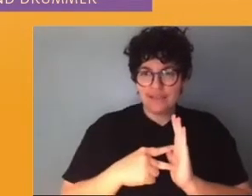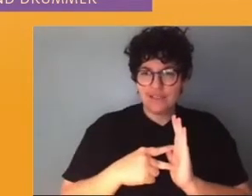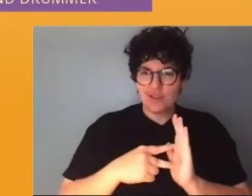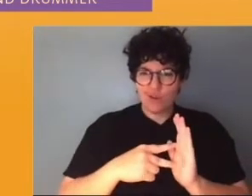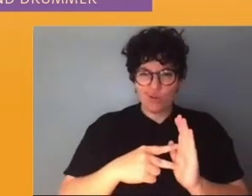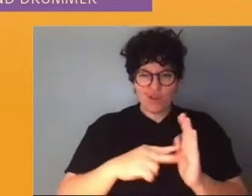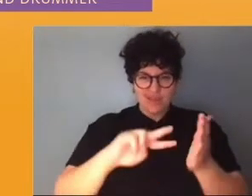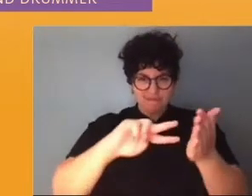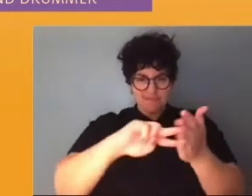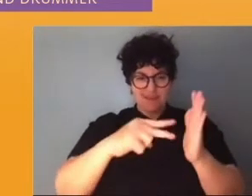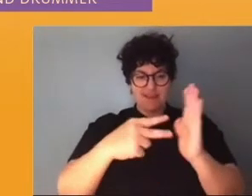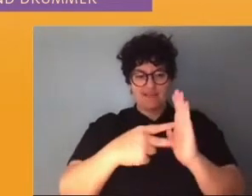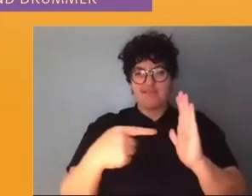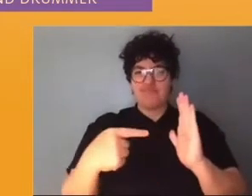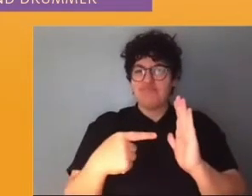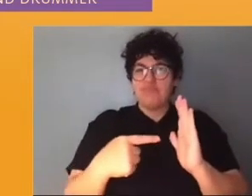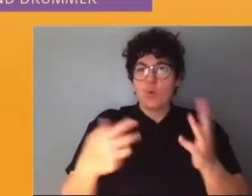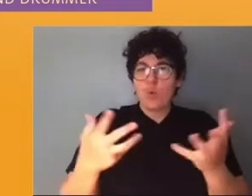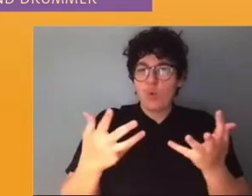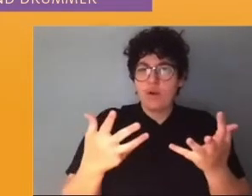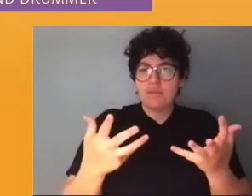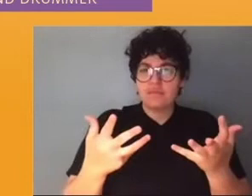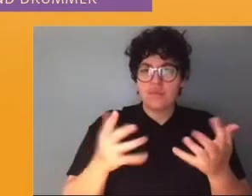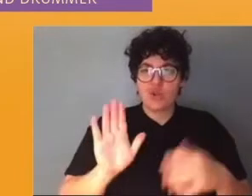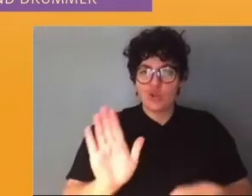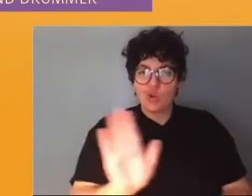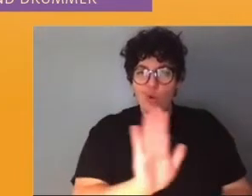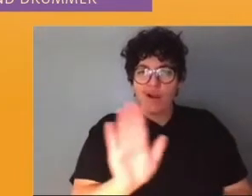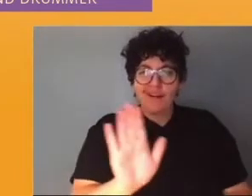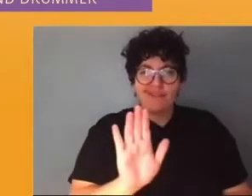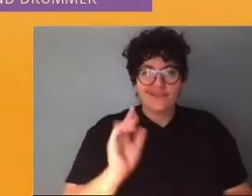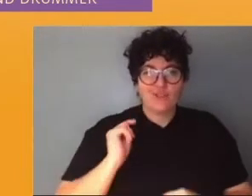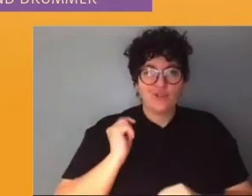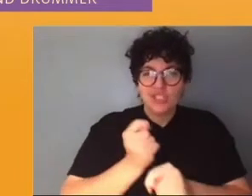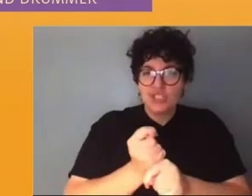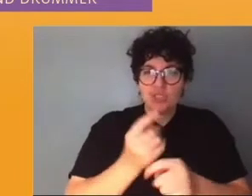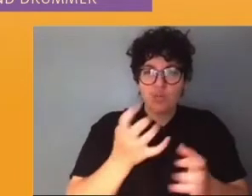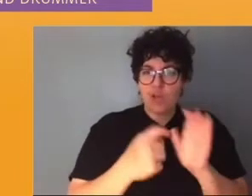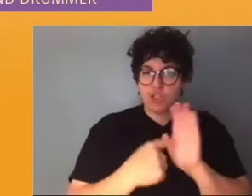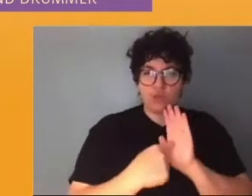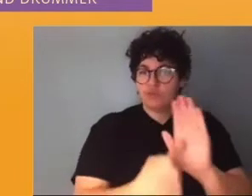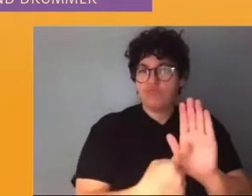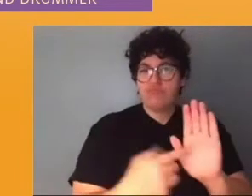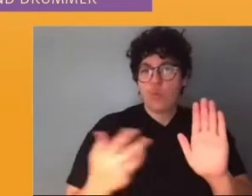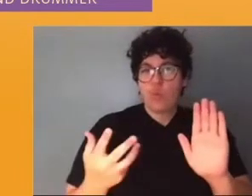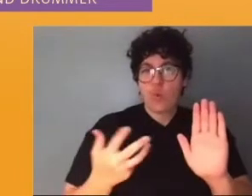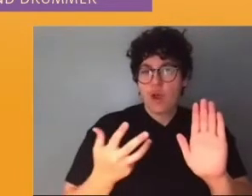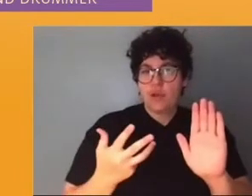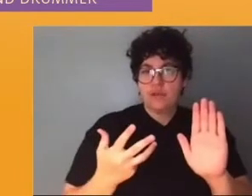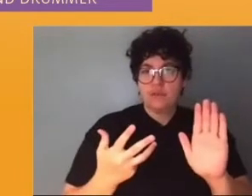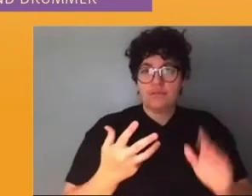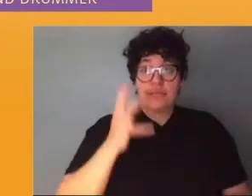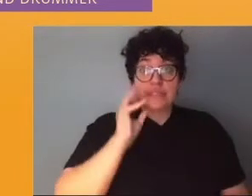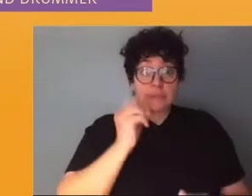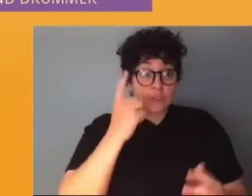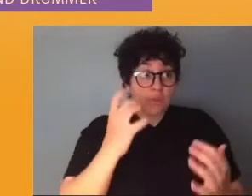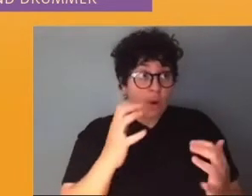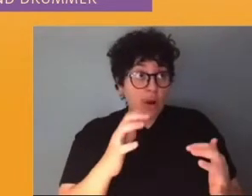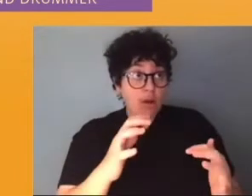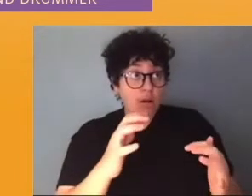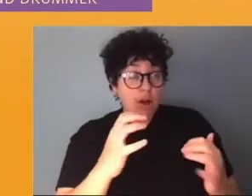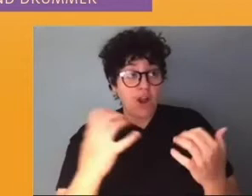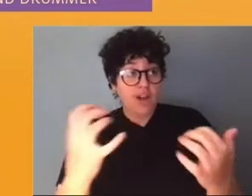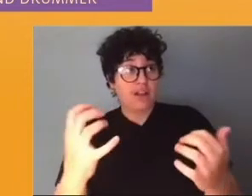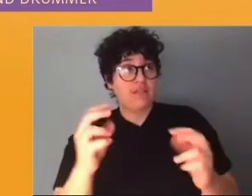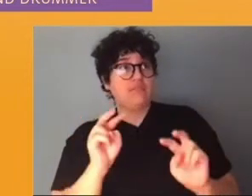buscan transmitir? ¿Qué entienden sus públicos y para ustedes, qué entienden de ese